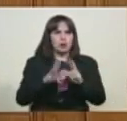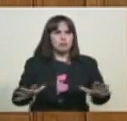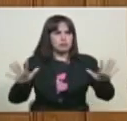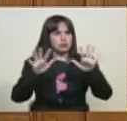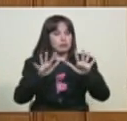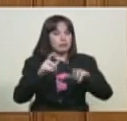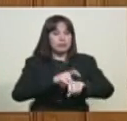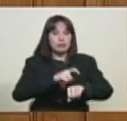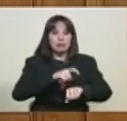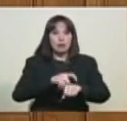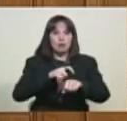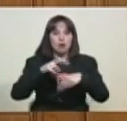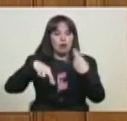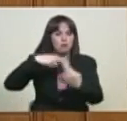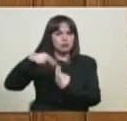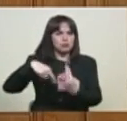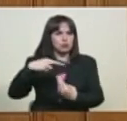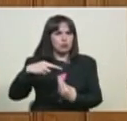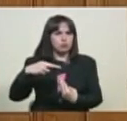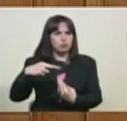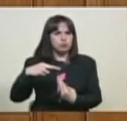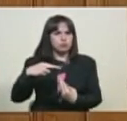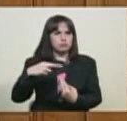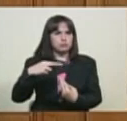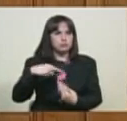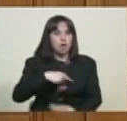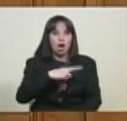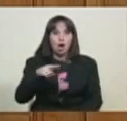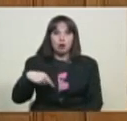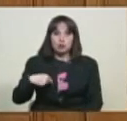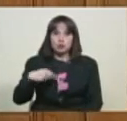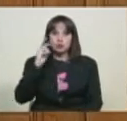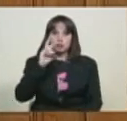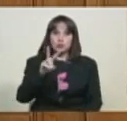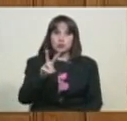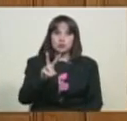En tiempos de revolución, bueno, nosotros hemos visto